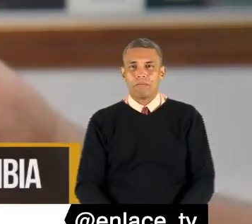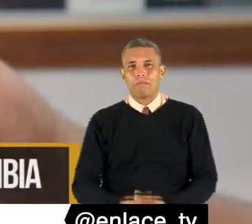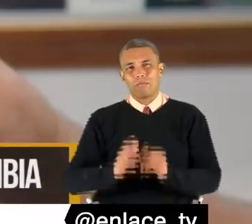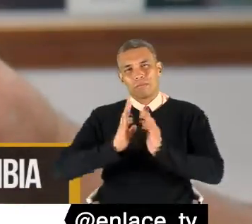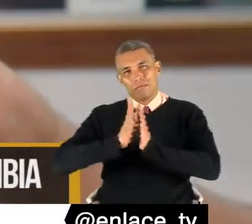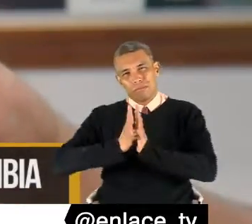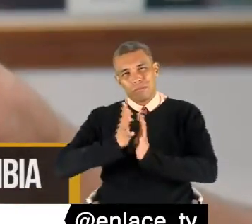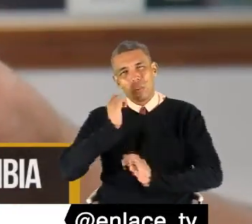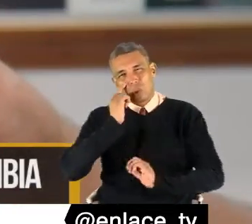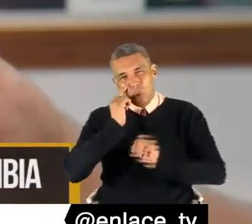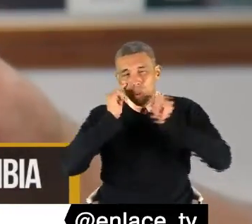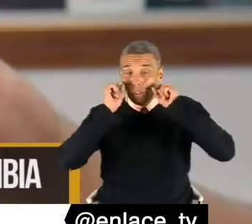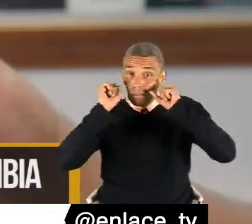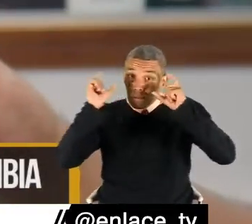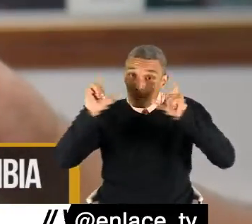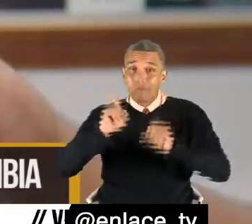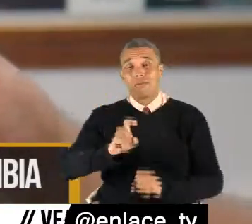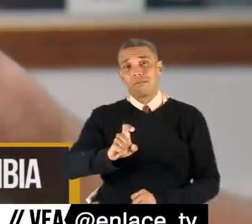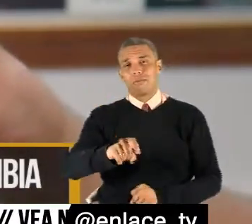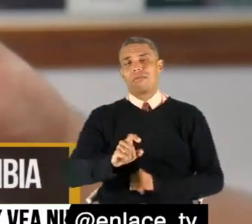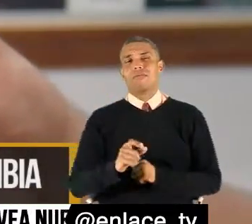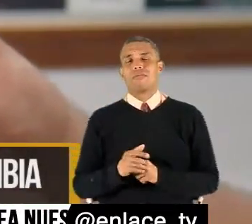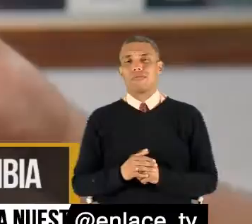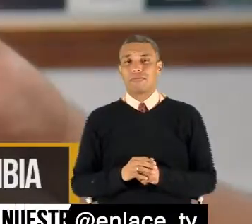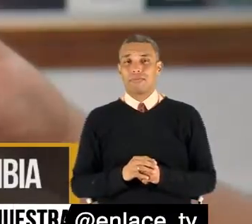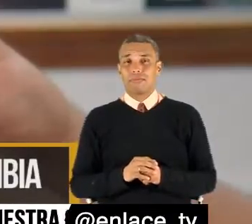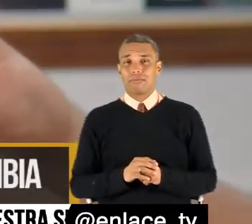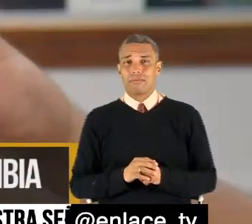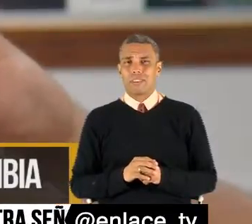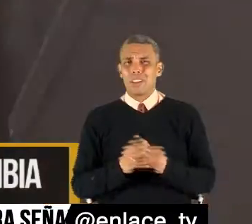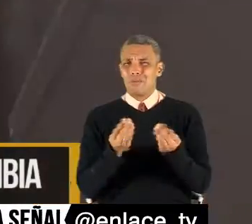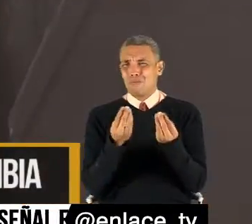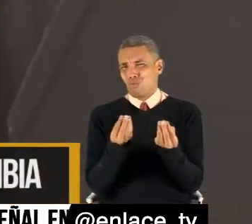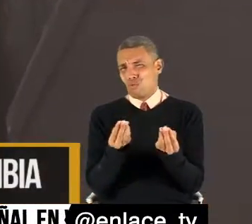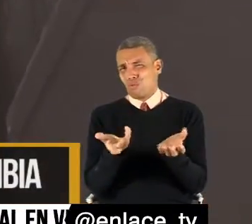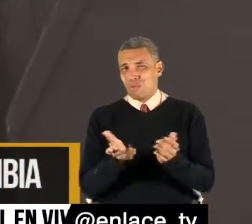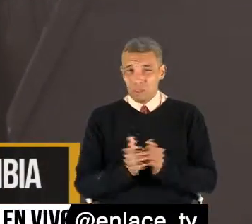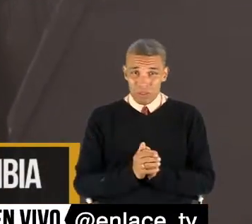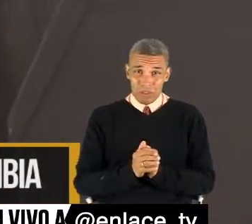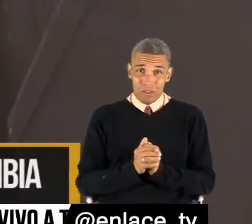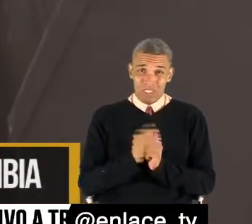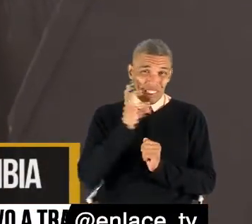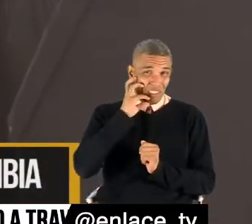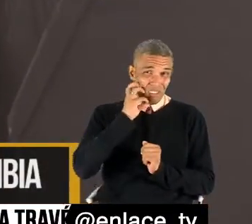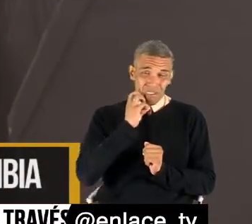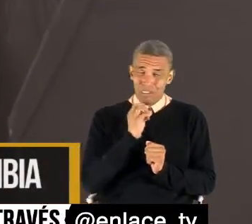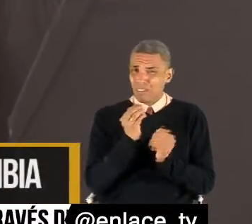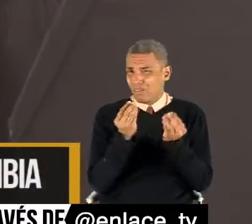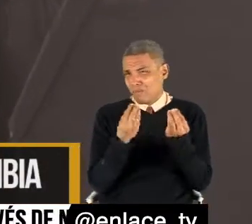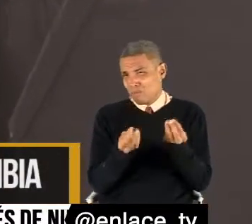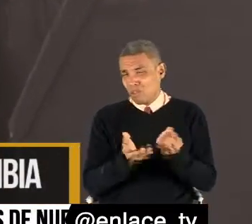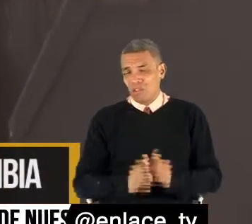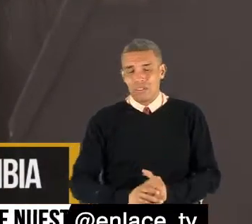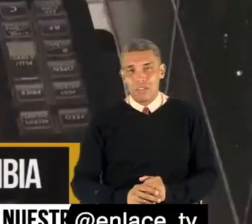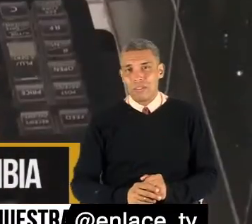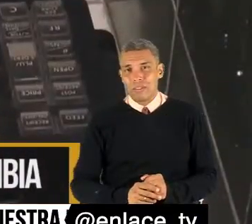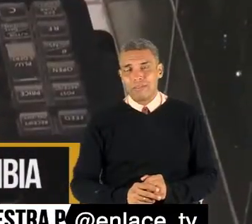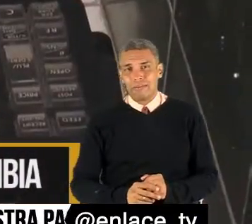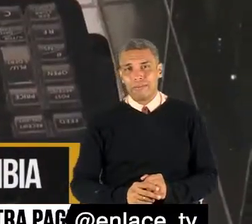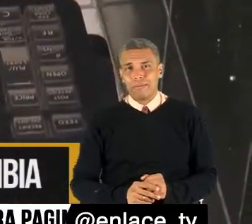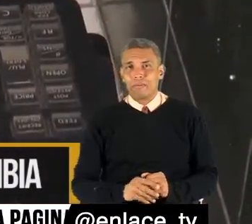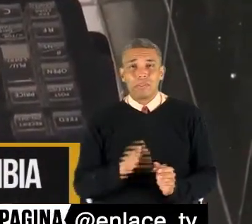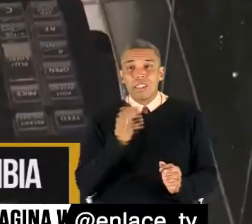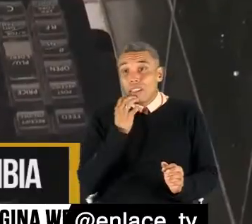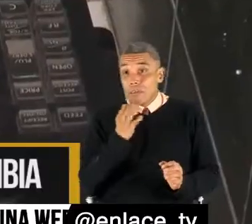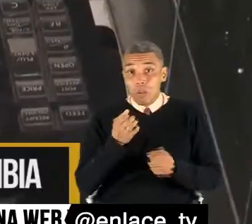pues estén muy atentas, porque se ha incrementado mucho la inseguridad, y pues si todos apoyamos